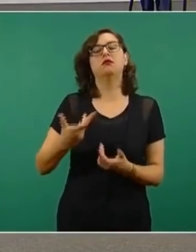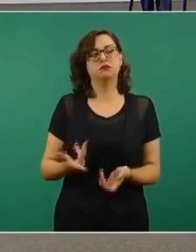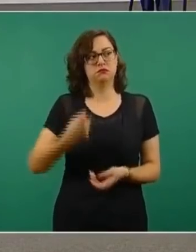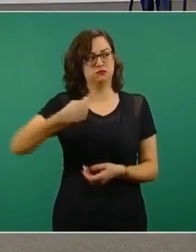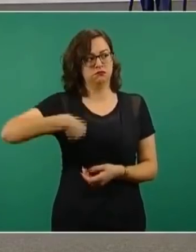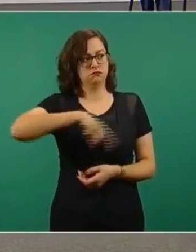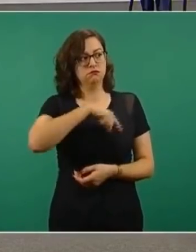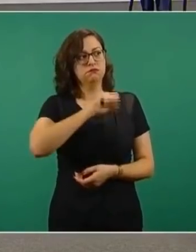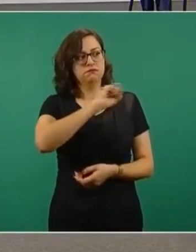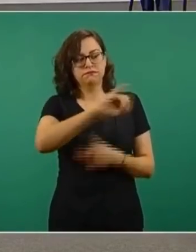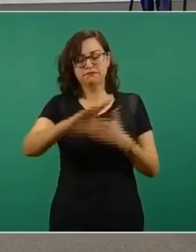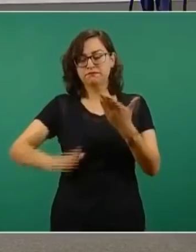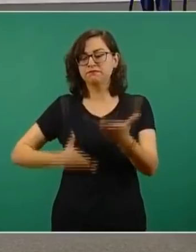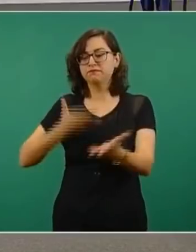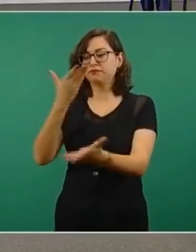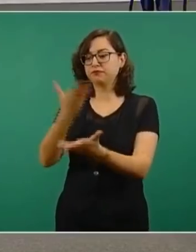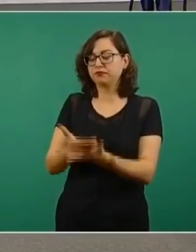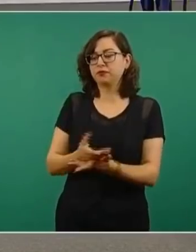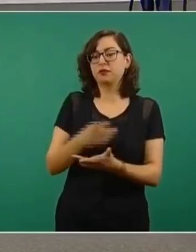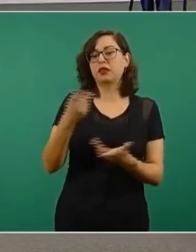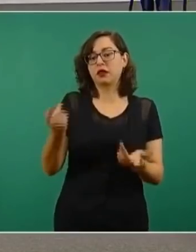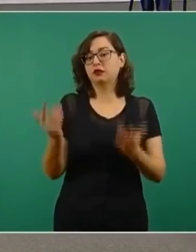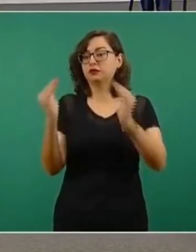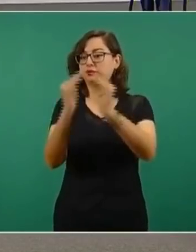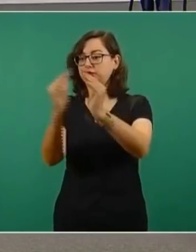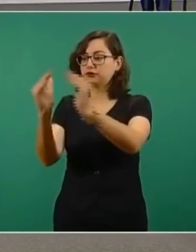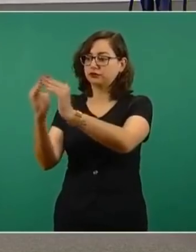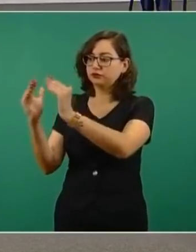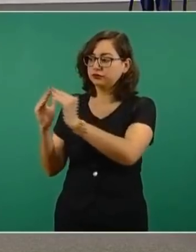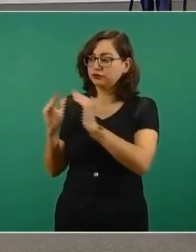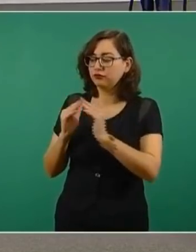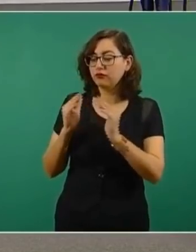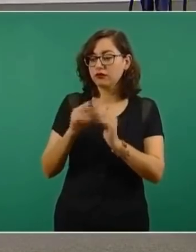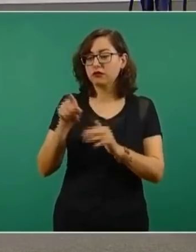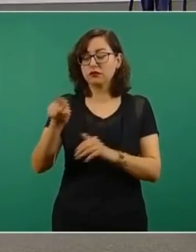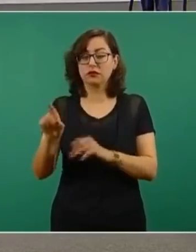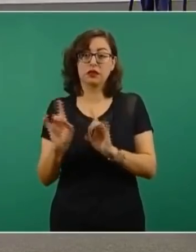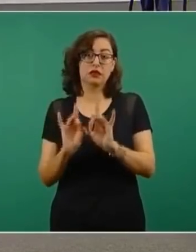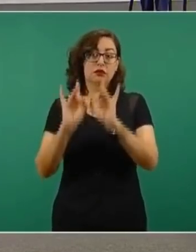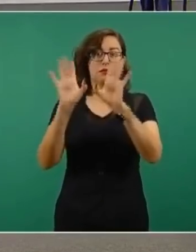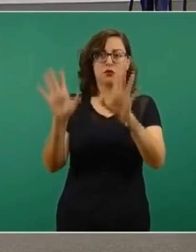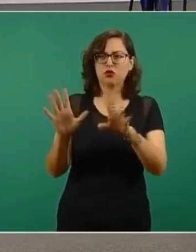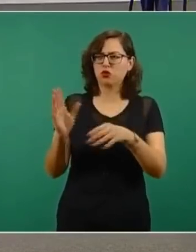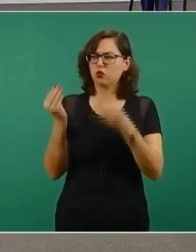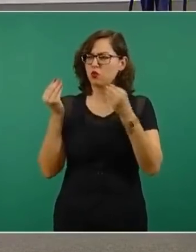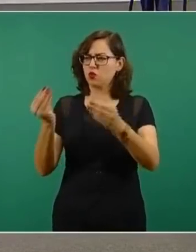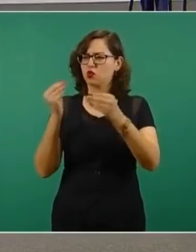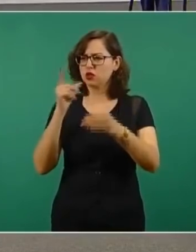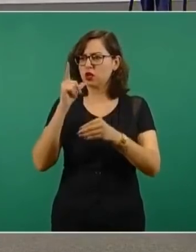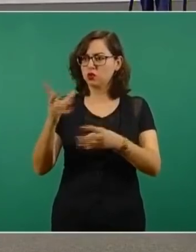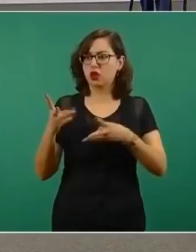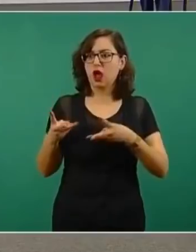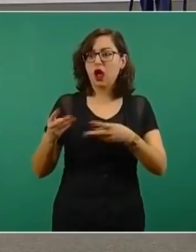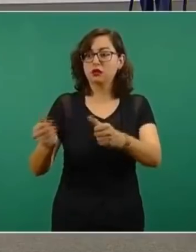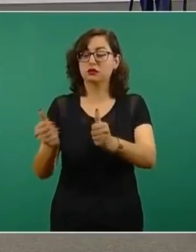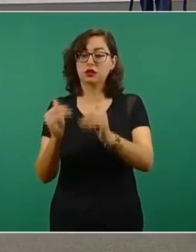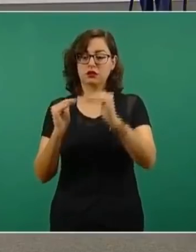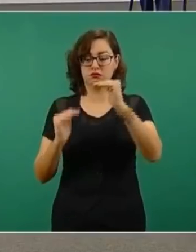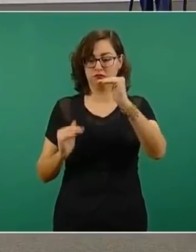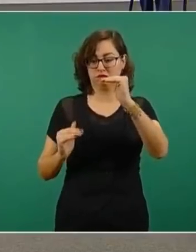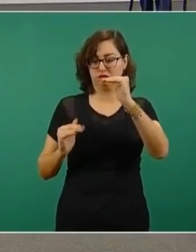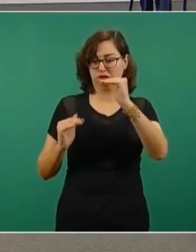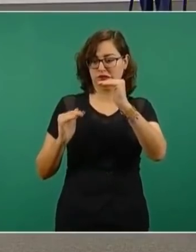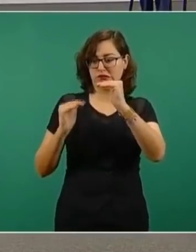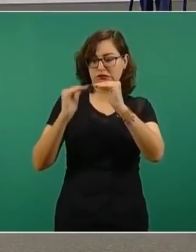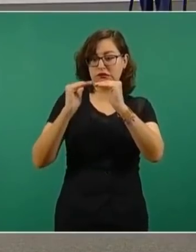todos los consumos excedentes de cada una tarifa para migrar al alto consumo queda detenido, ¿no? Y pues bueno, quienes bajen ese promedio de consumo,